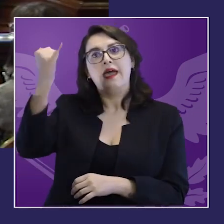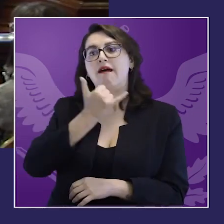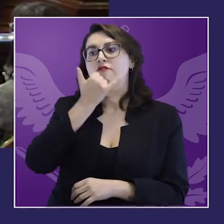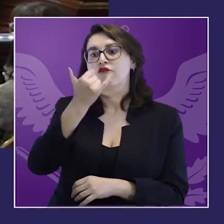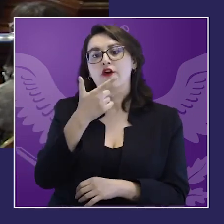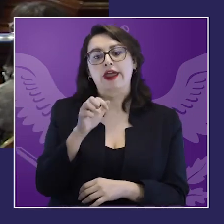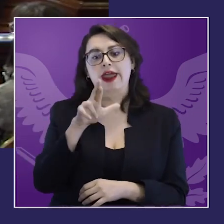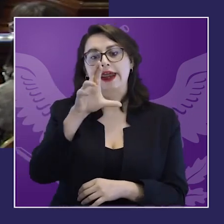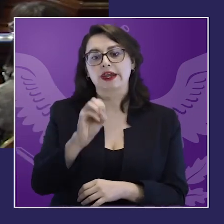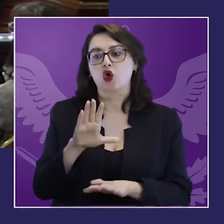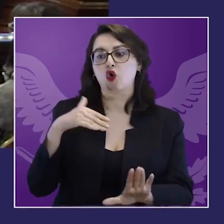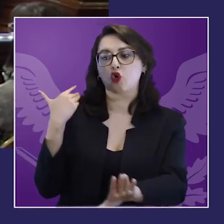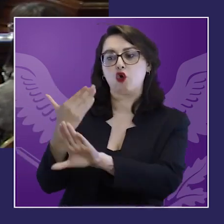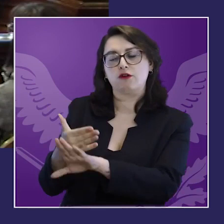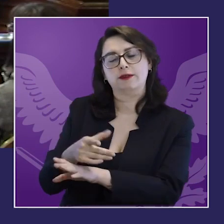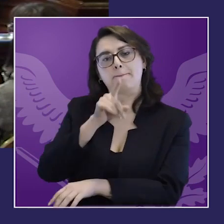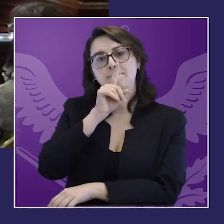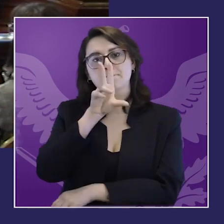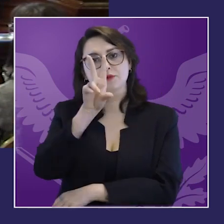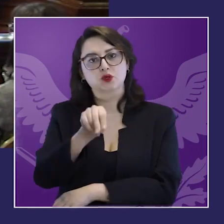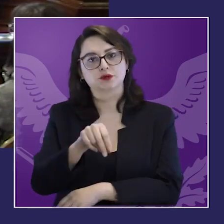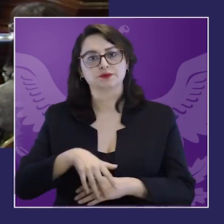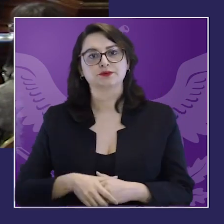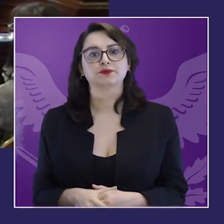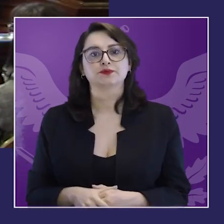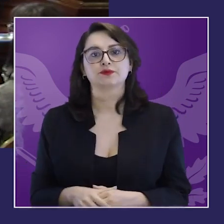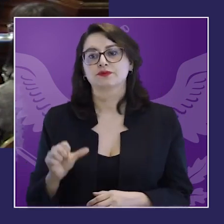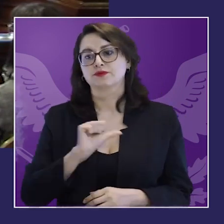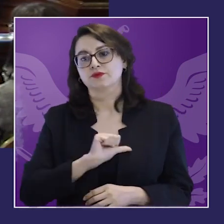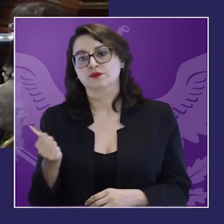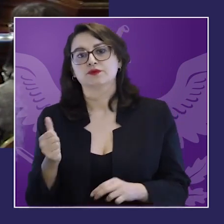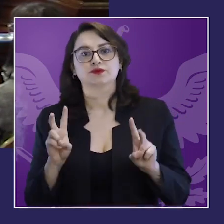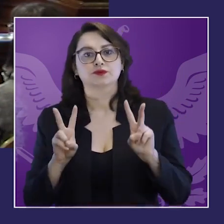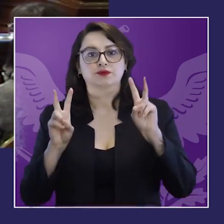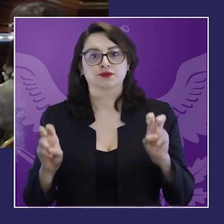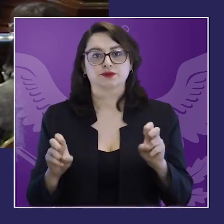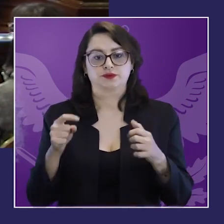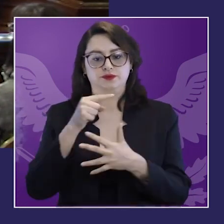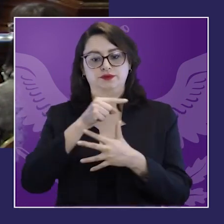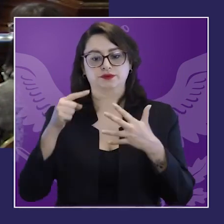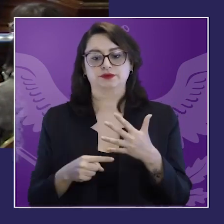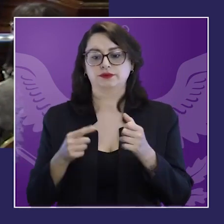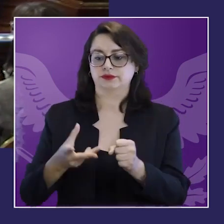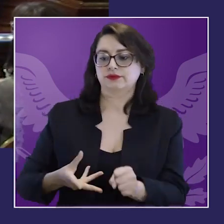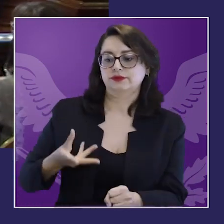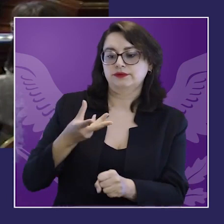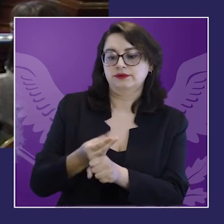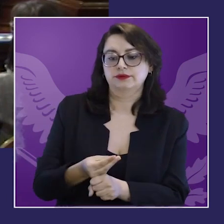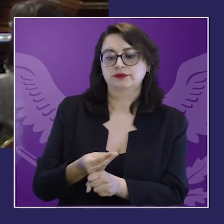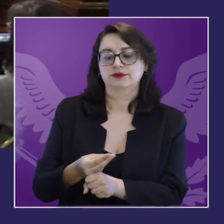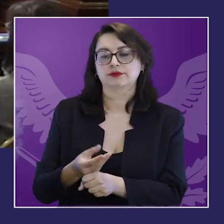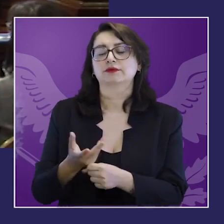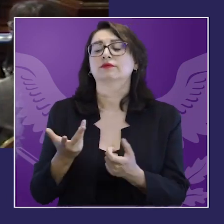no deben utilizarse estereotipos de género nocivos o perjudiciales en las investigaciones.